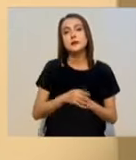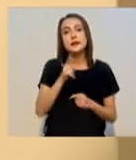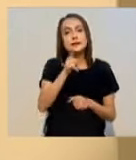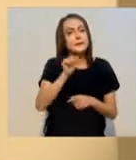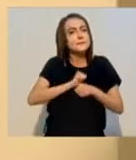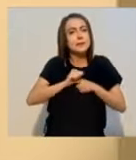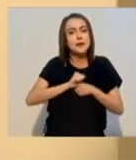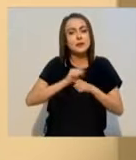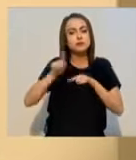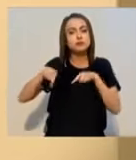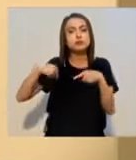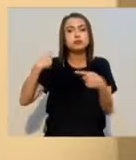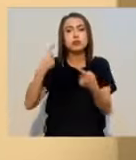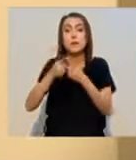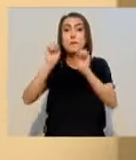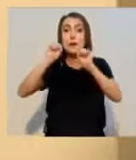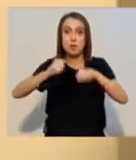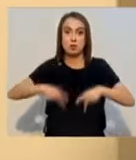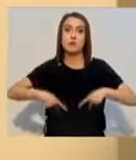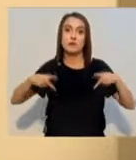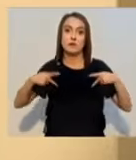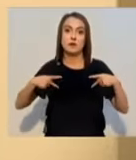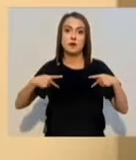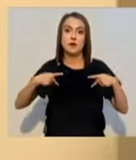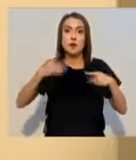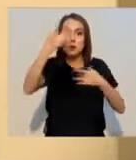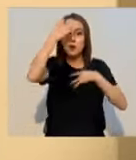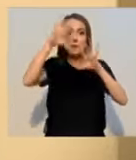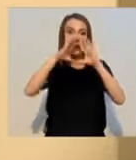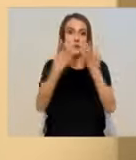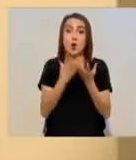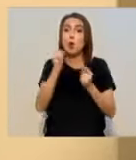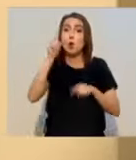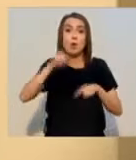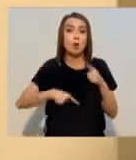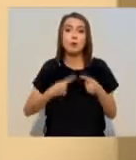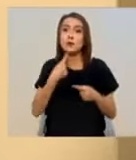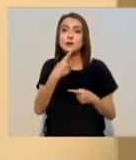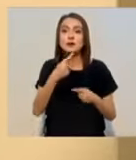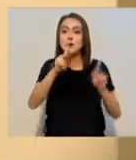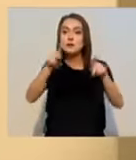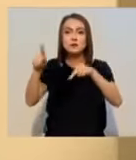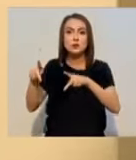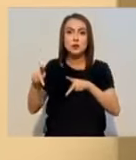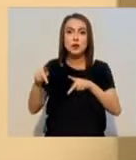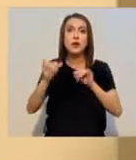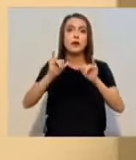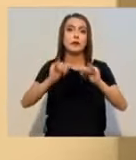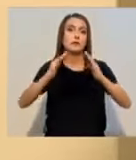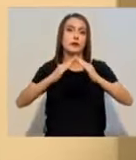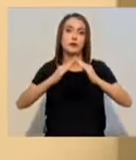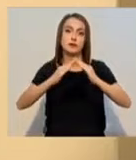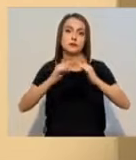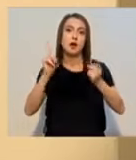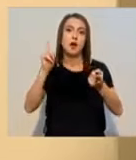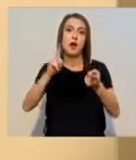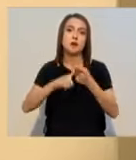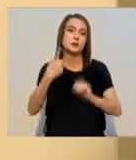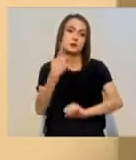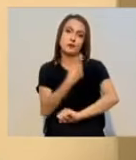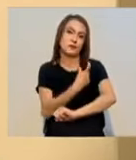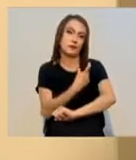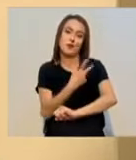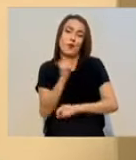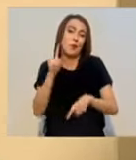Esa práctica para poder vivir en una pandemia donde no podemos decirle a la población quédese en la casa hasta que haya una